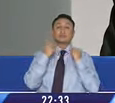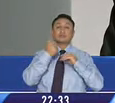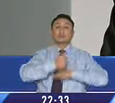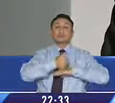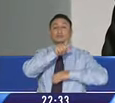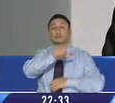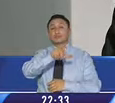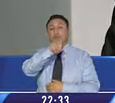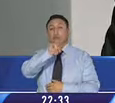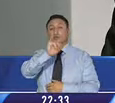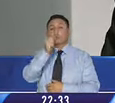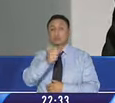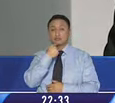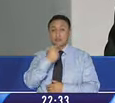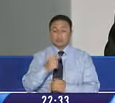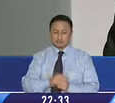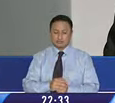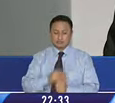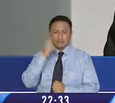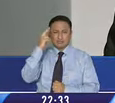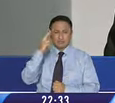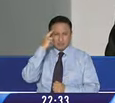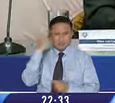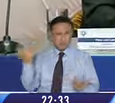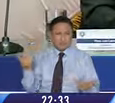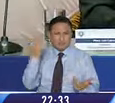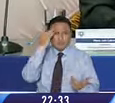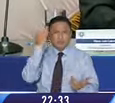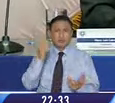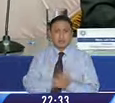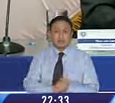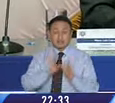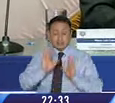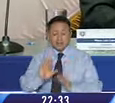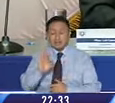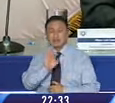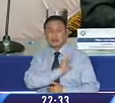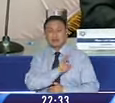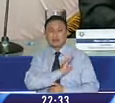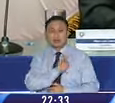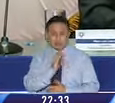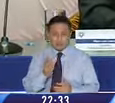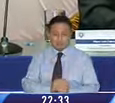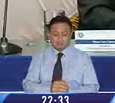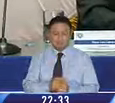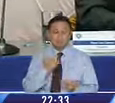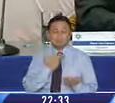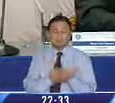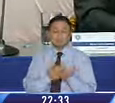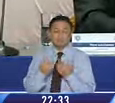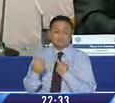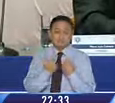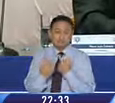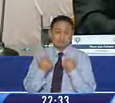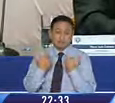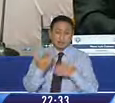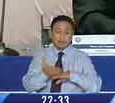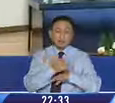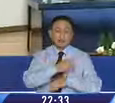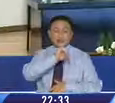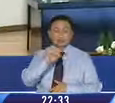Cabrera. La razón, porque los temas a tratar serían de carácter técnico. Las mesas de diálogo tras las protestas de